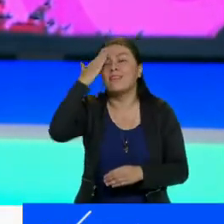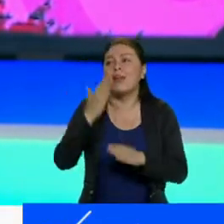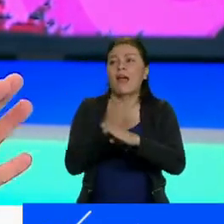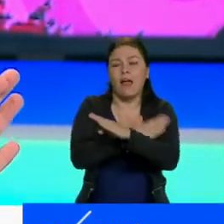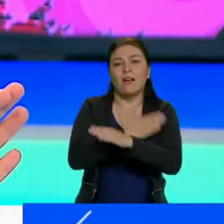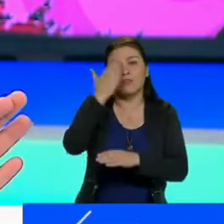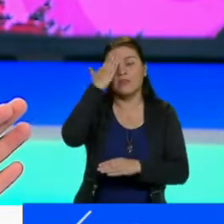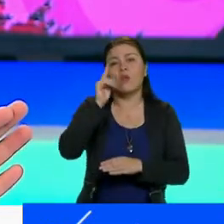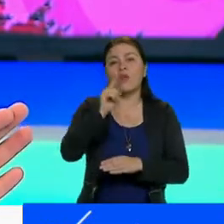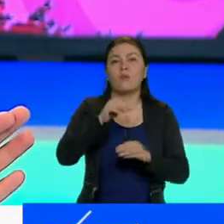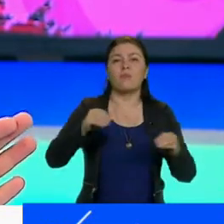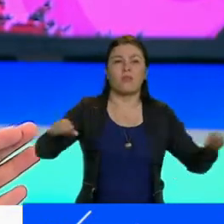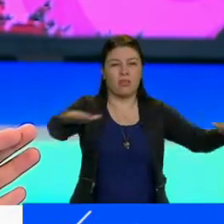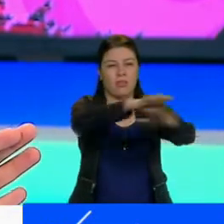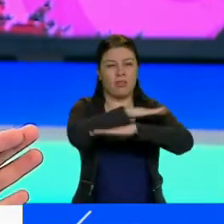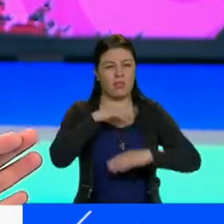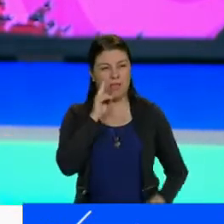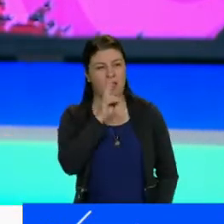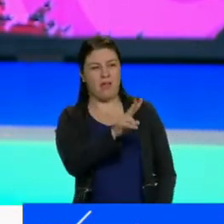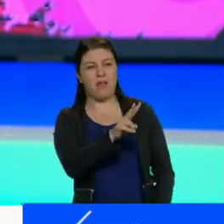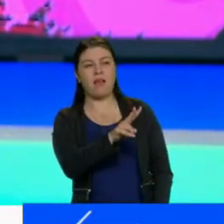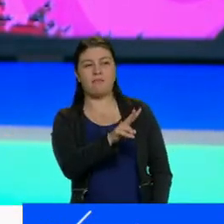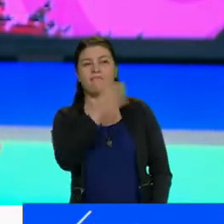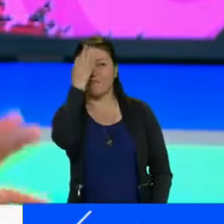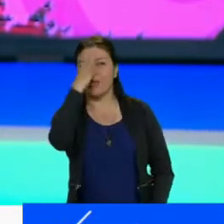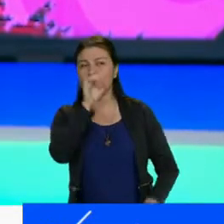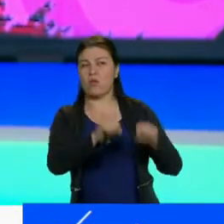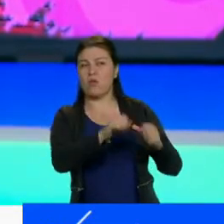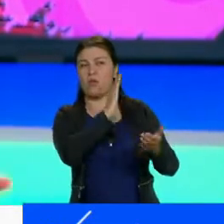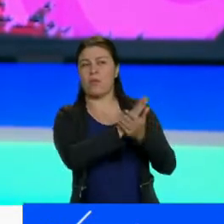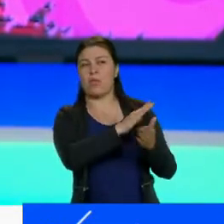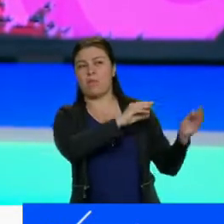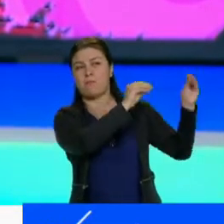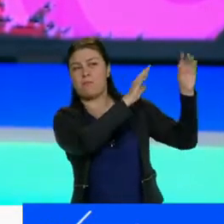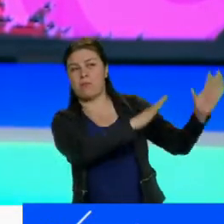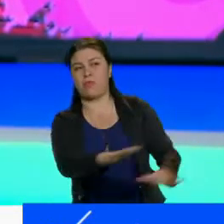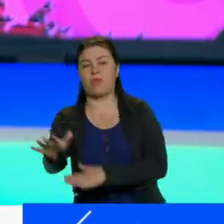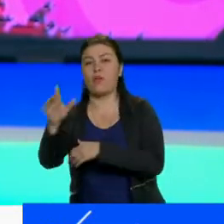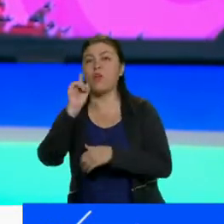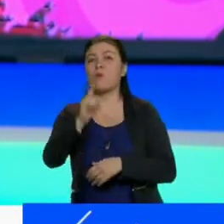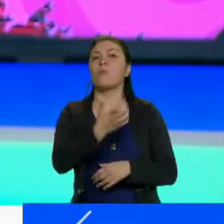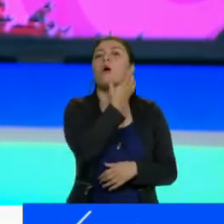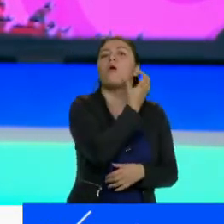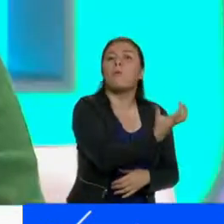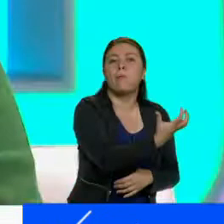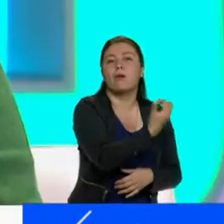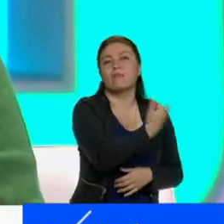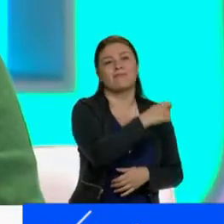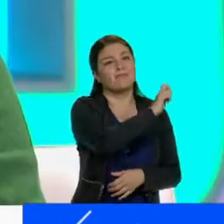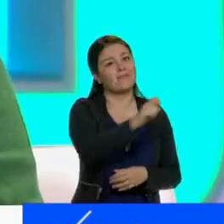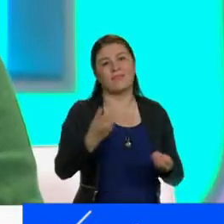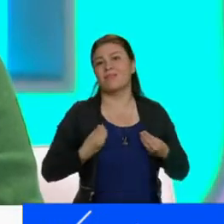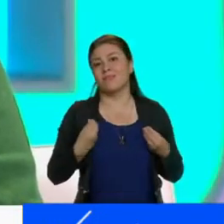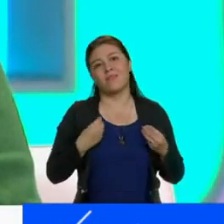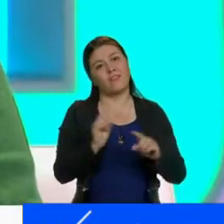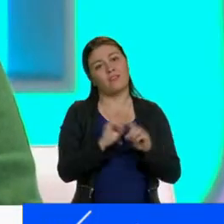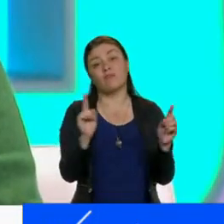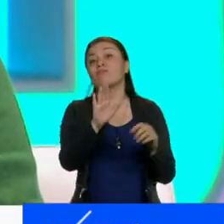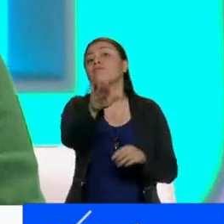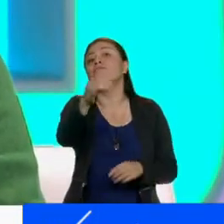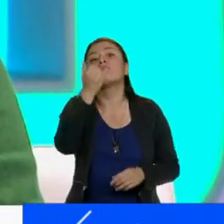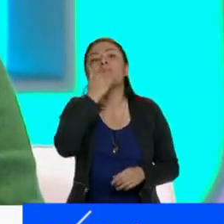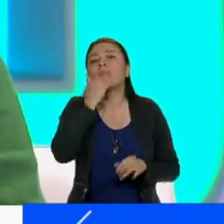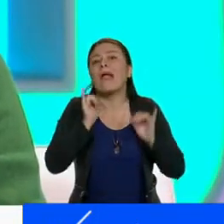terreno, podía pasar, pero ¿no hubiera pasado si no hubiera un asentamiento de población ahí? Pues esto es un fenómeno natural.